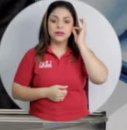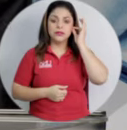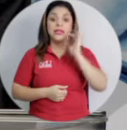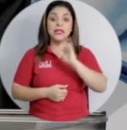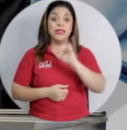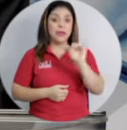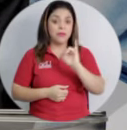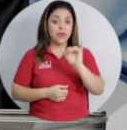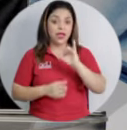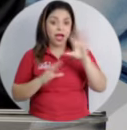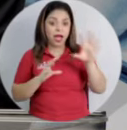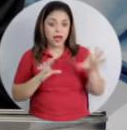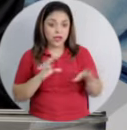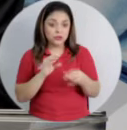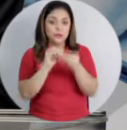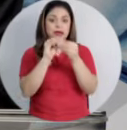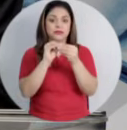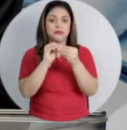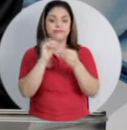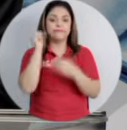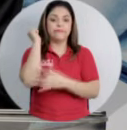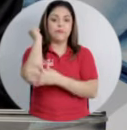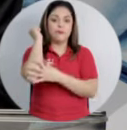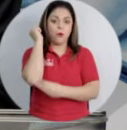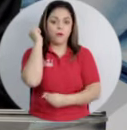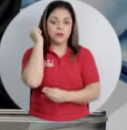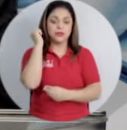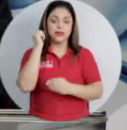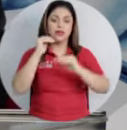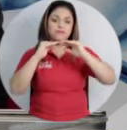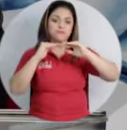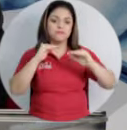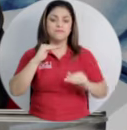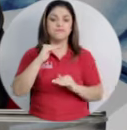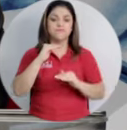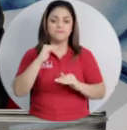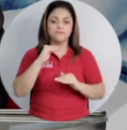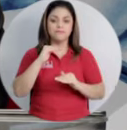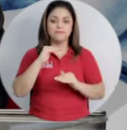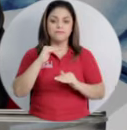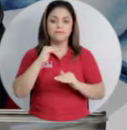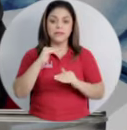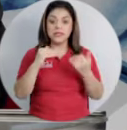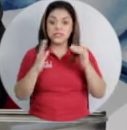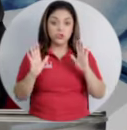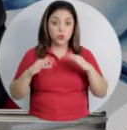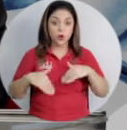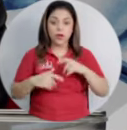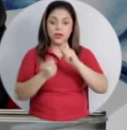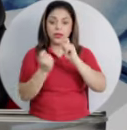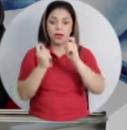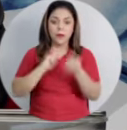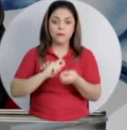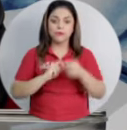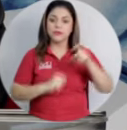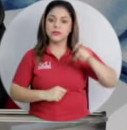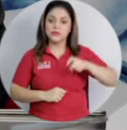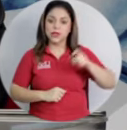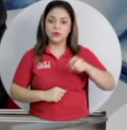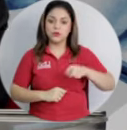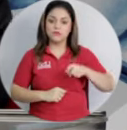de eso está subsumiendo a la mayoría de la gente en pobreza y desigualdad. Y si no hacemos los cambios